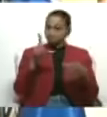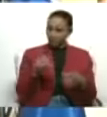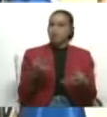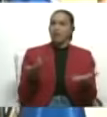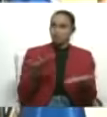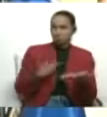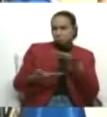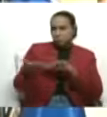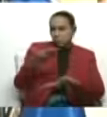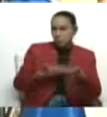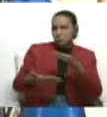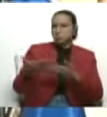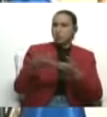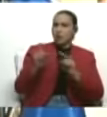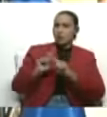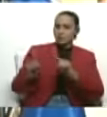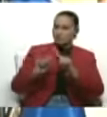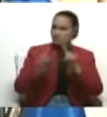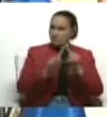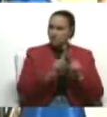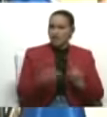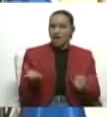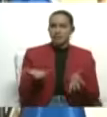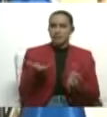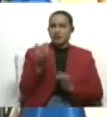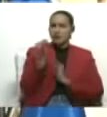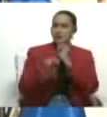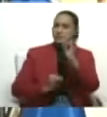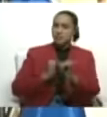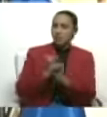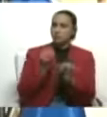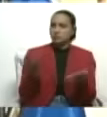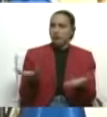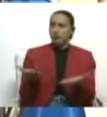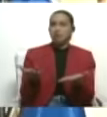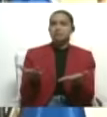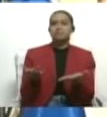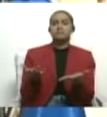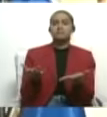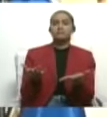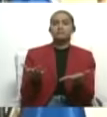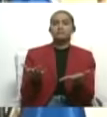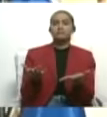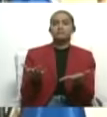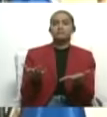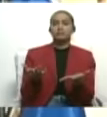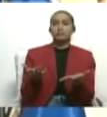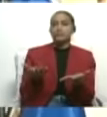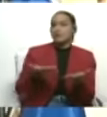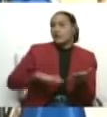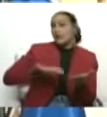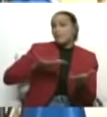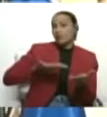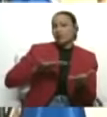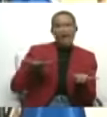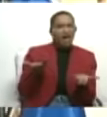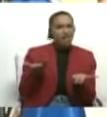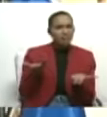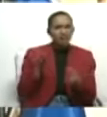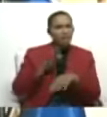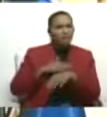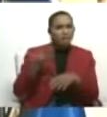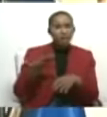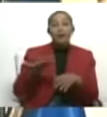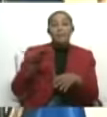diferentes plataformas internacionales como una contribución conjunta importante